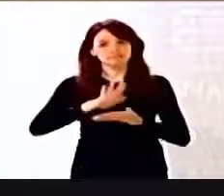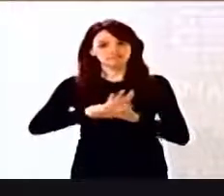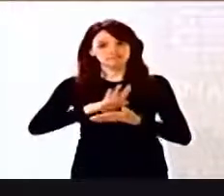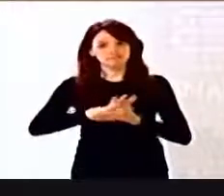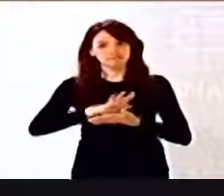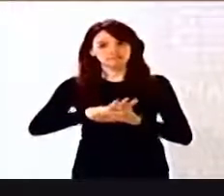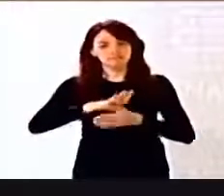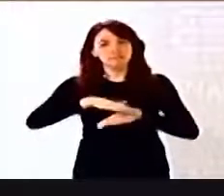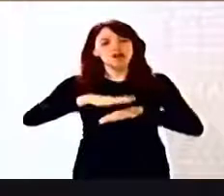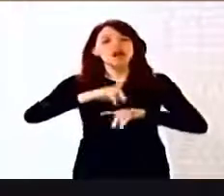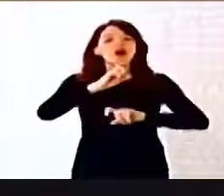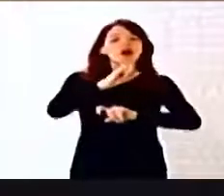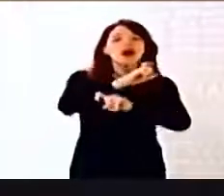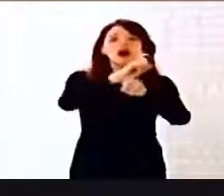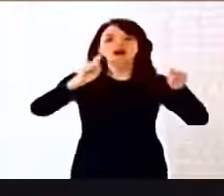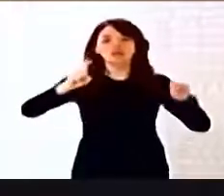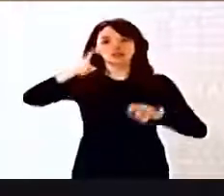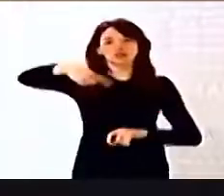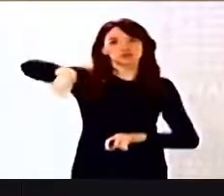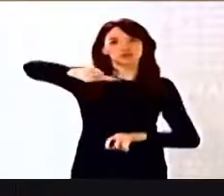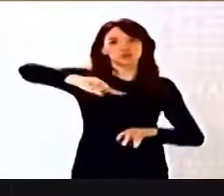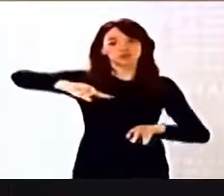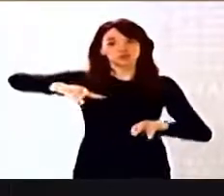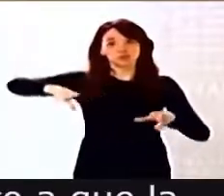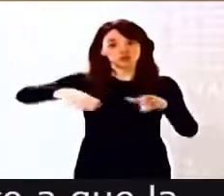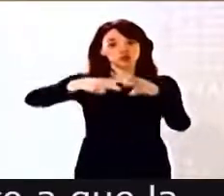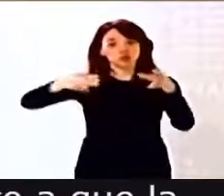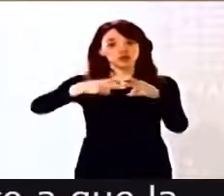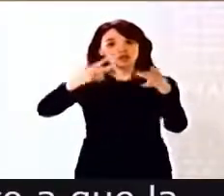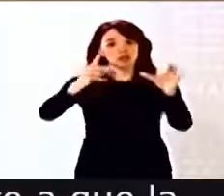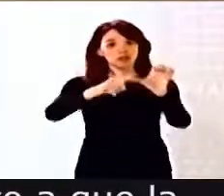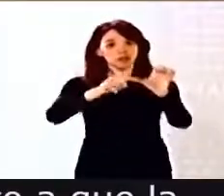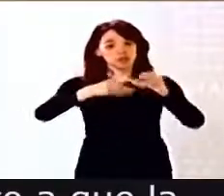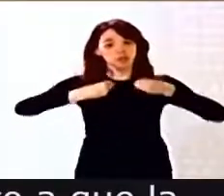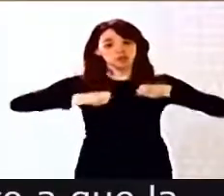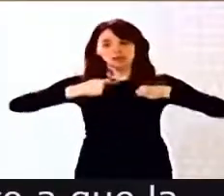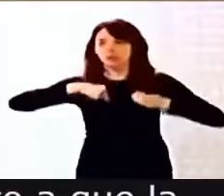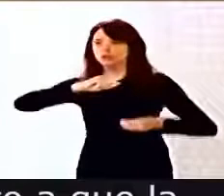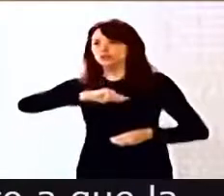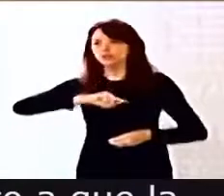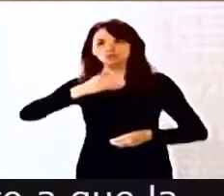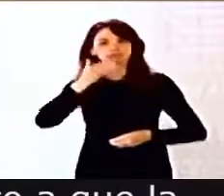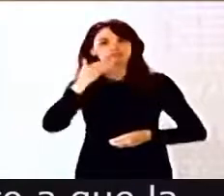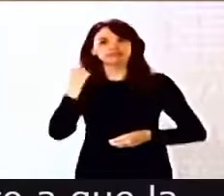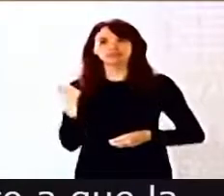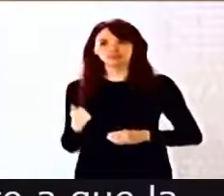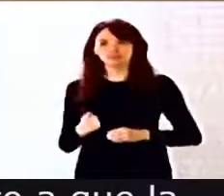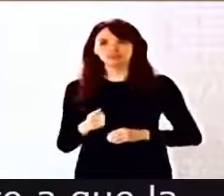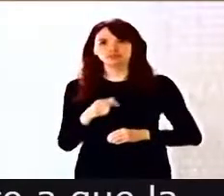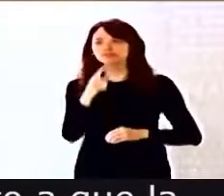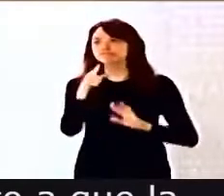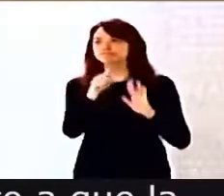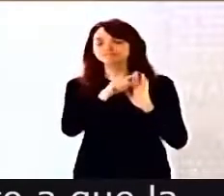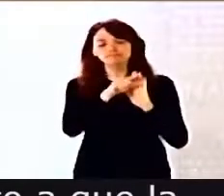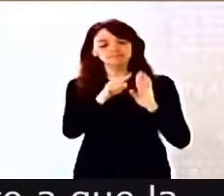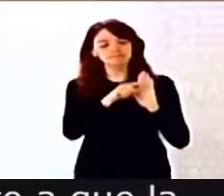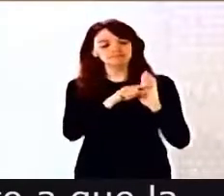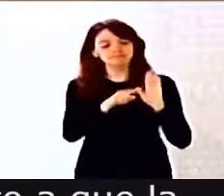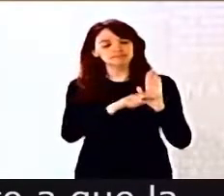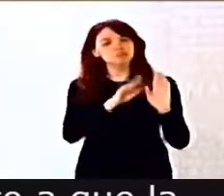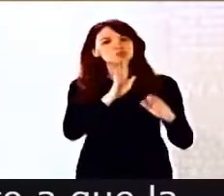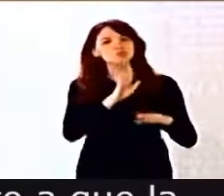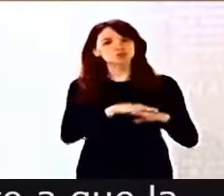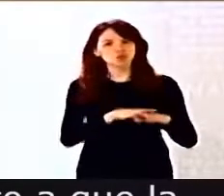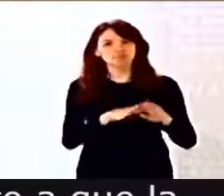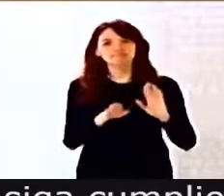a que la sociedad extremeña, de la que me siento tan orgulloso, siga cumpliendo con